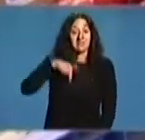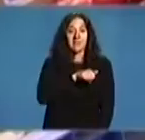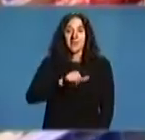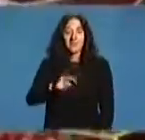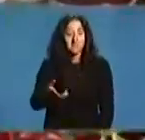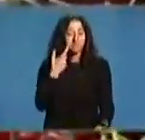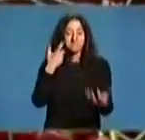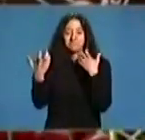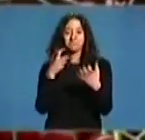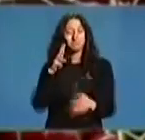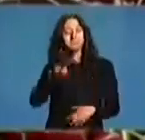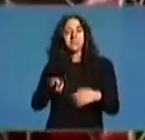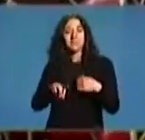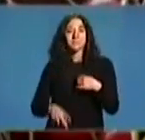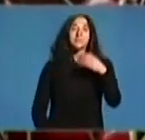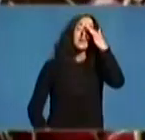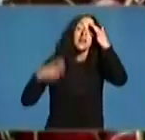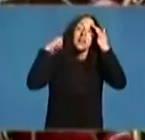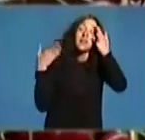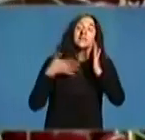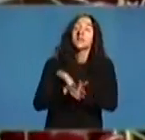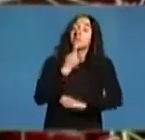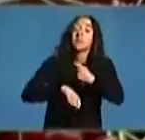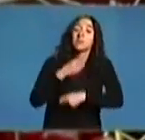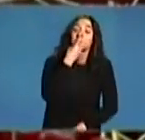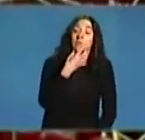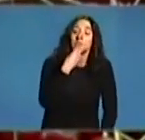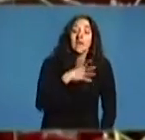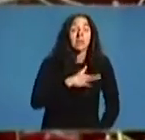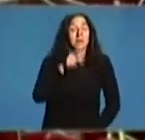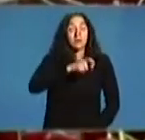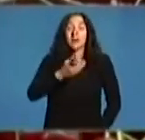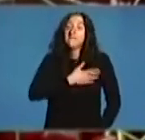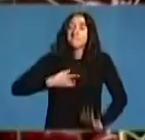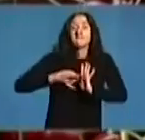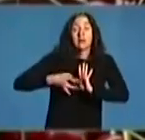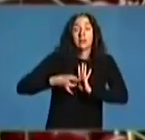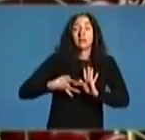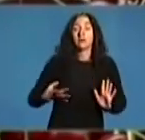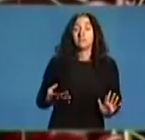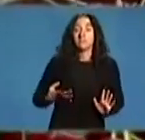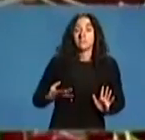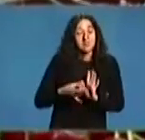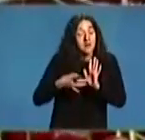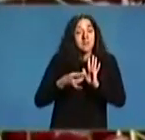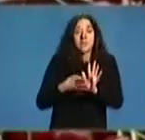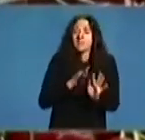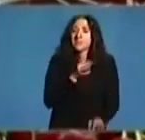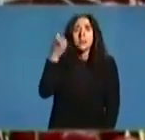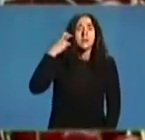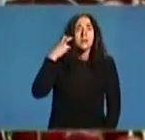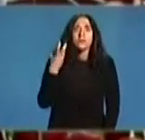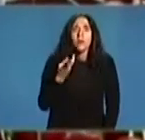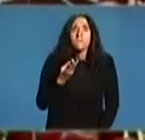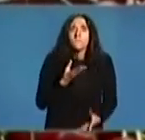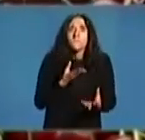postos. A cereixa sempre se vende ben. A xente, sobre todo, quere que se boa. Quere moi seleccionada e moi boa. Pero a cereixa é unha da